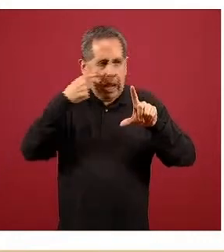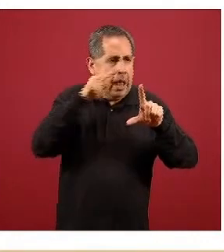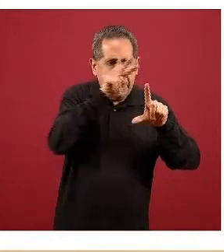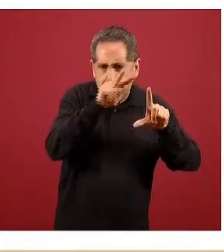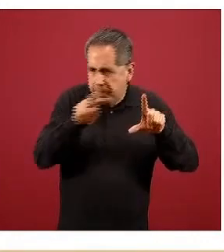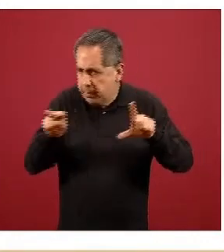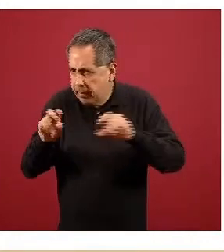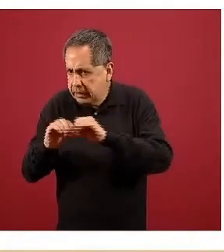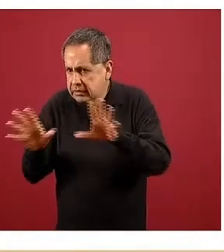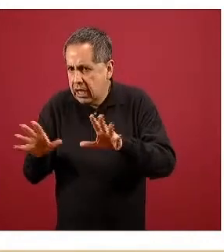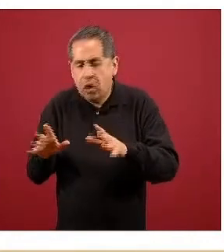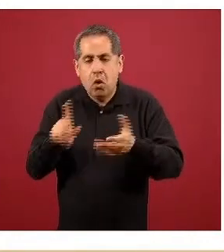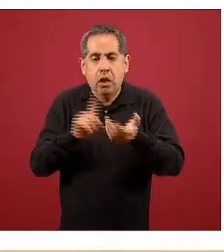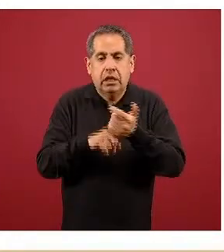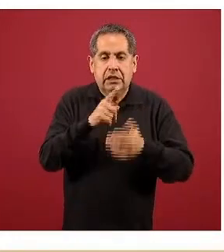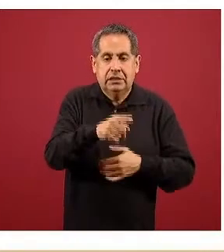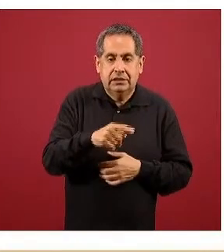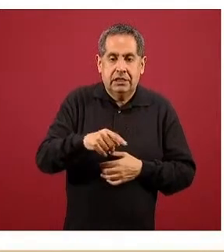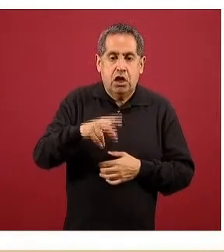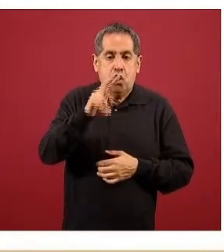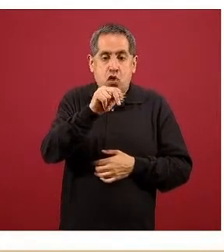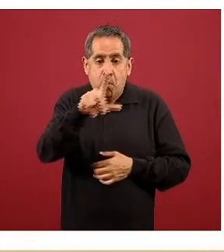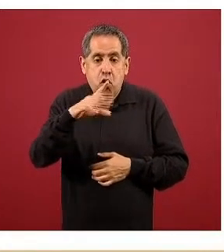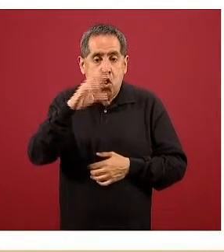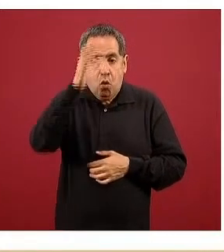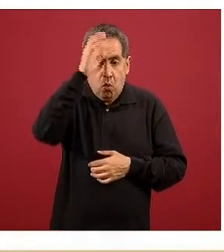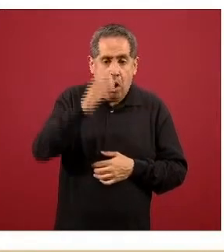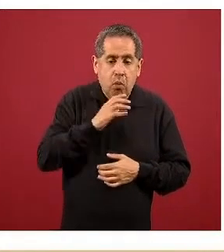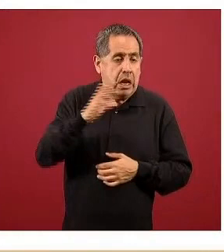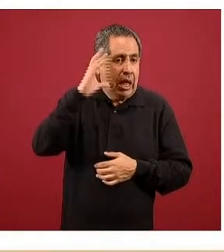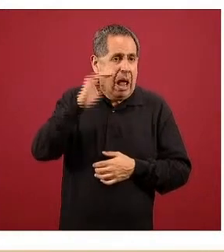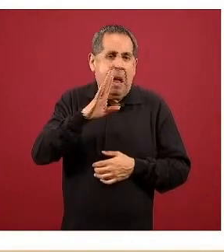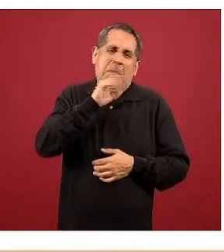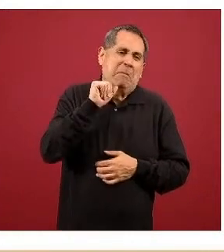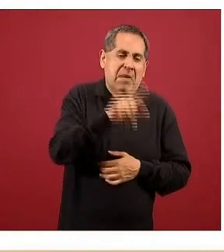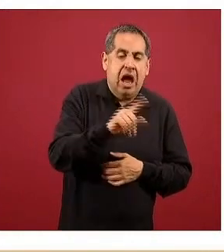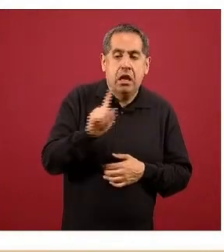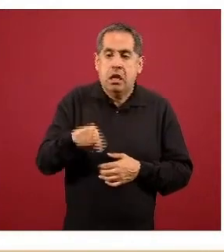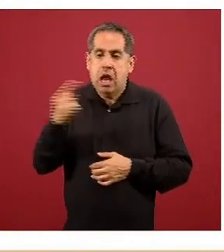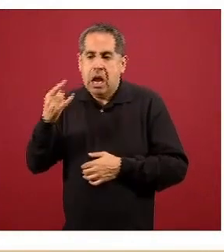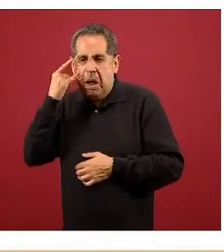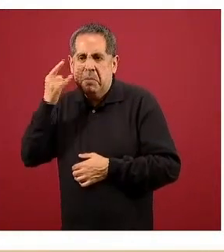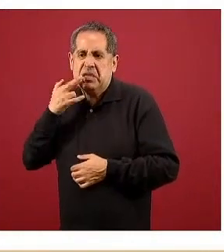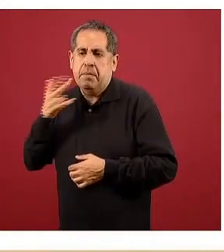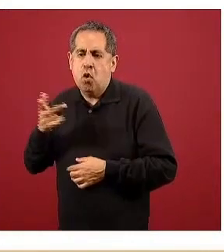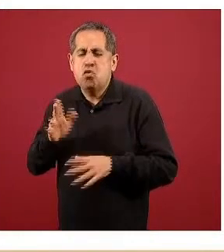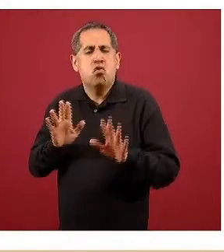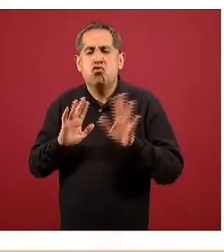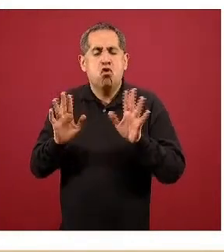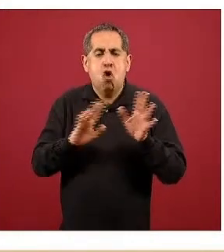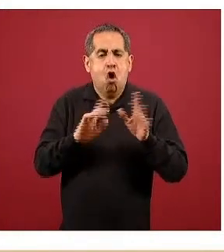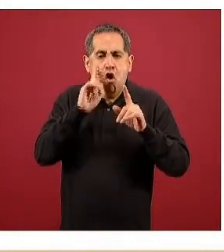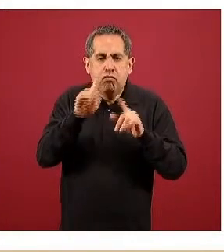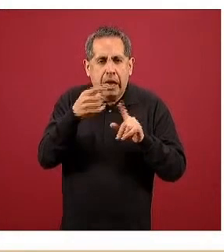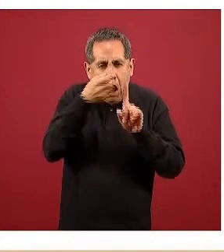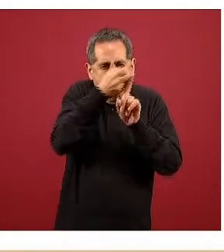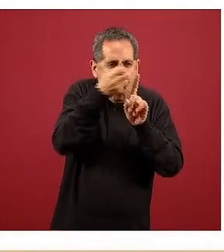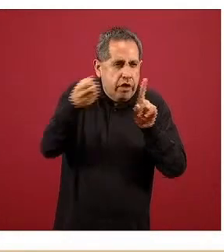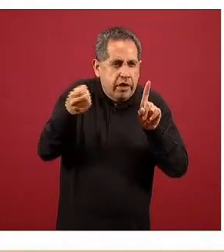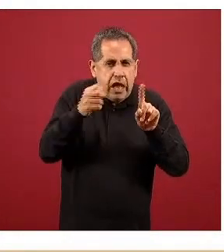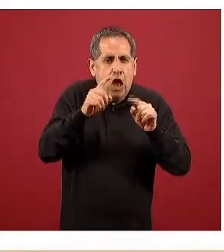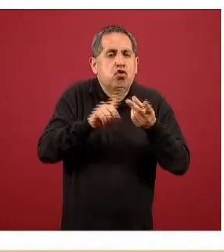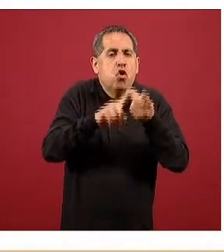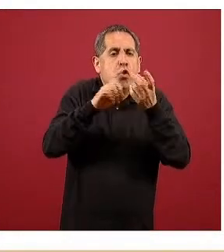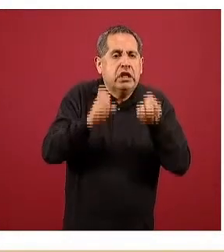León, Coahuila estén haciendo un mal trabajo versus Campeche o Chihuahua. Es simple y